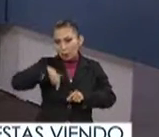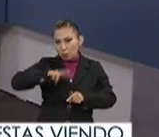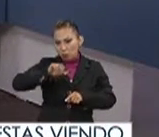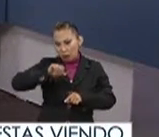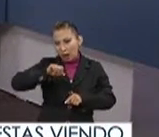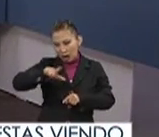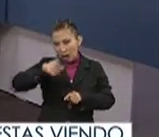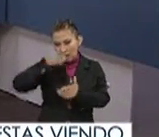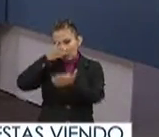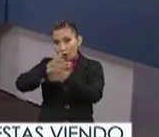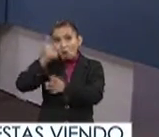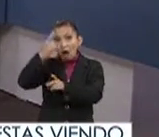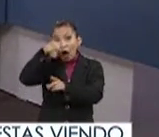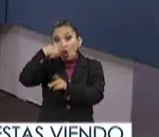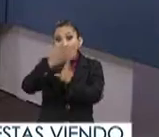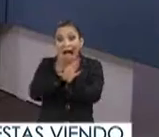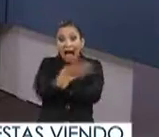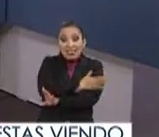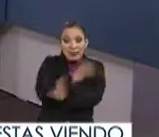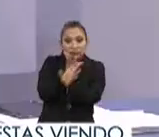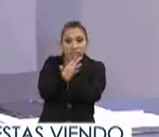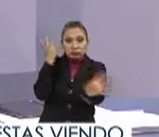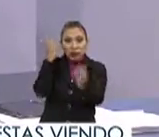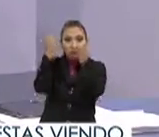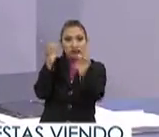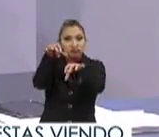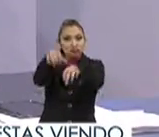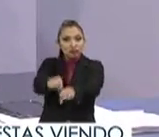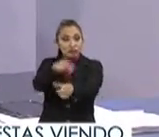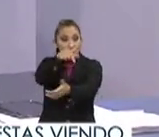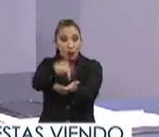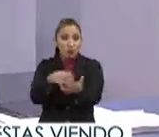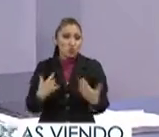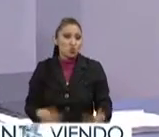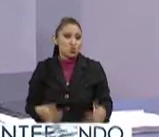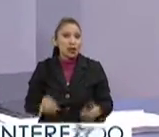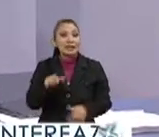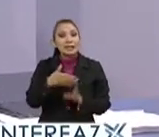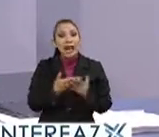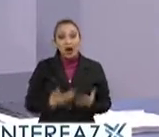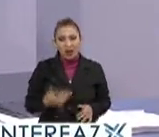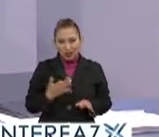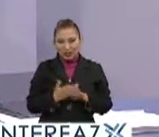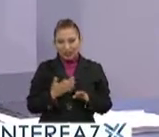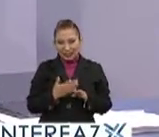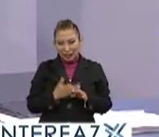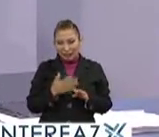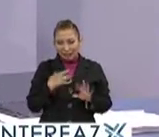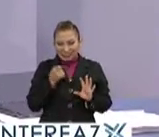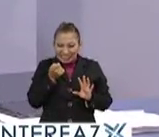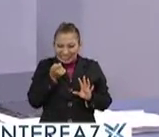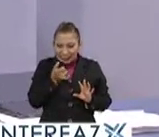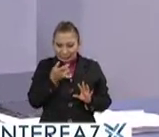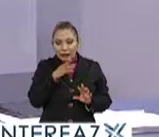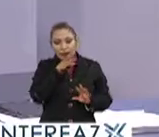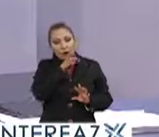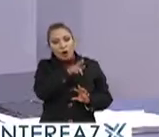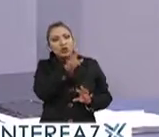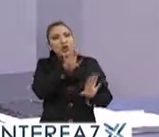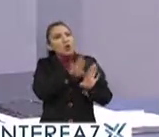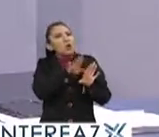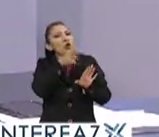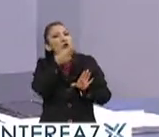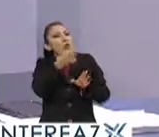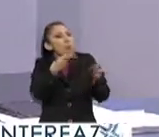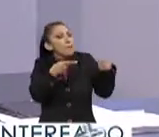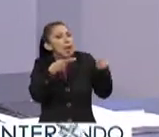estábamos platicando que hay que llegar una hora antes para poder apartar el lugar. Y ahora estábamos por responder un poco cómo